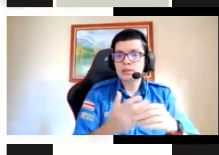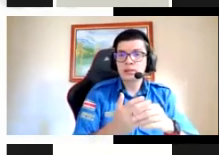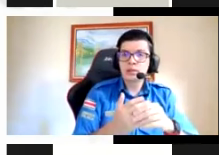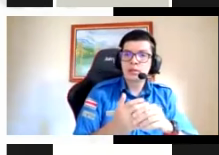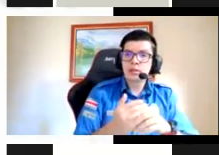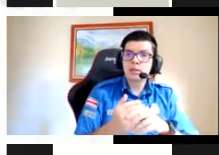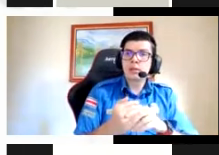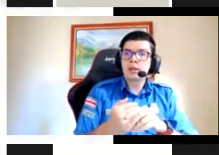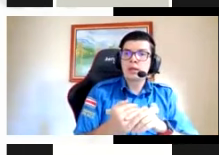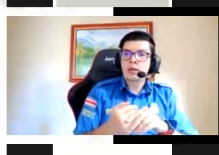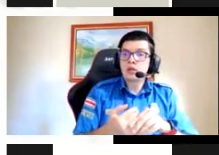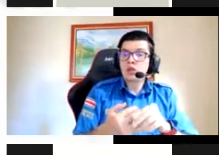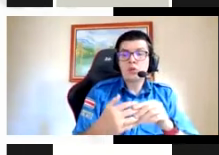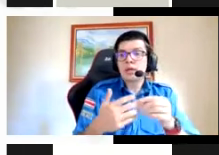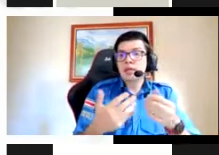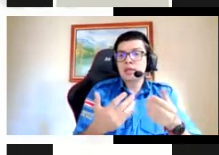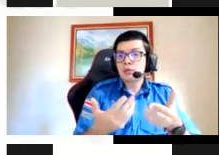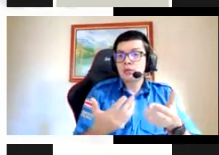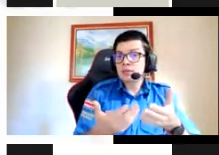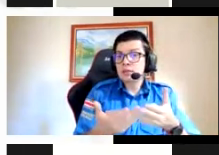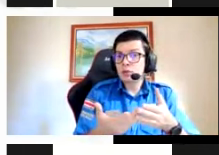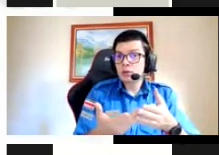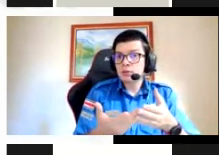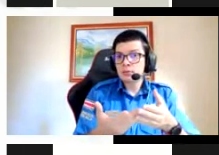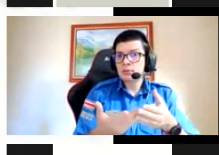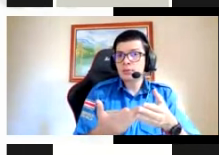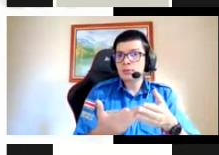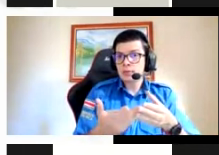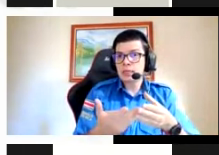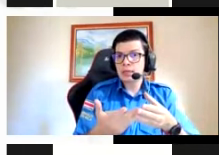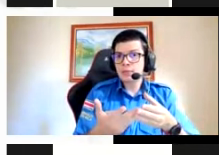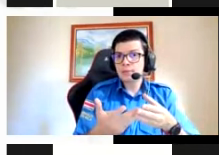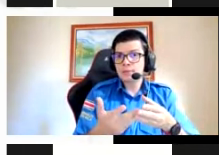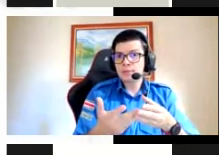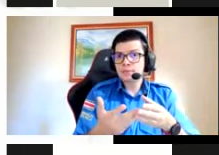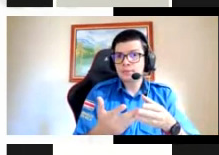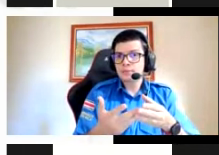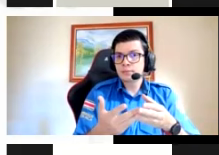colones. No van a tener un extintor, ¿verdad?